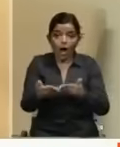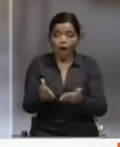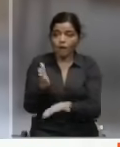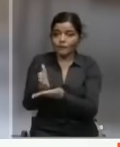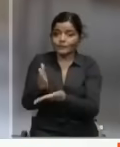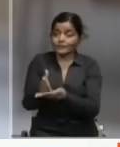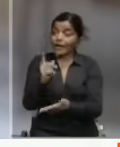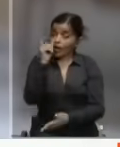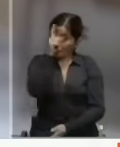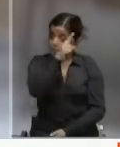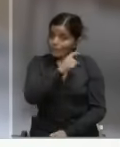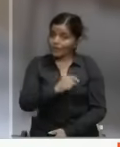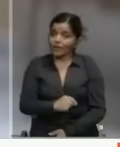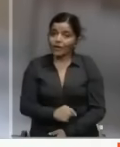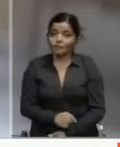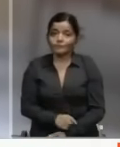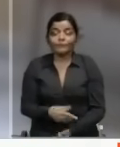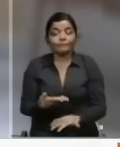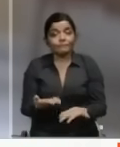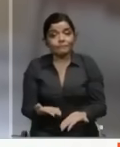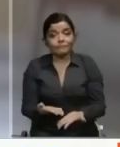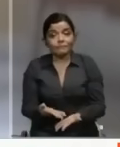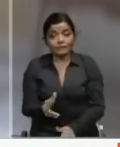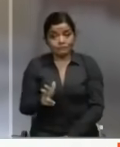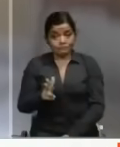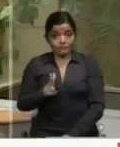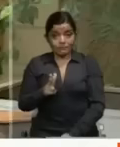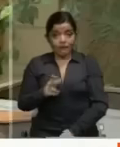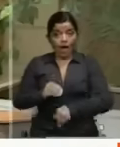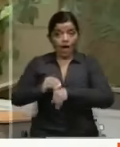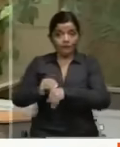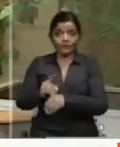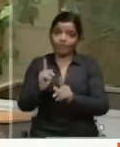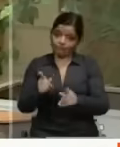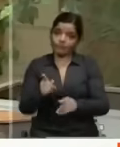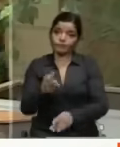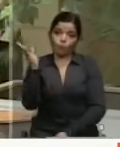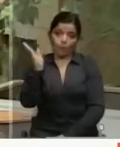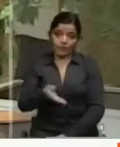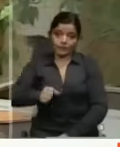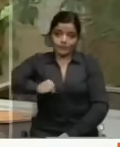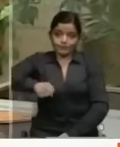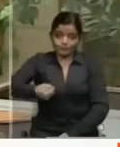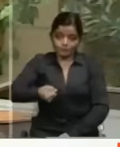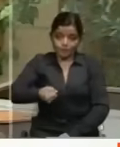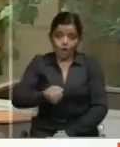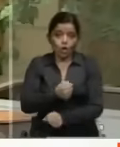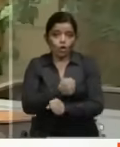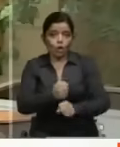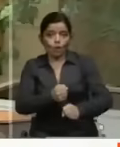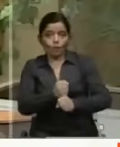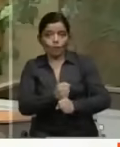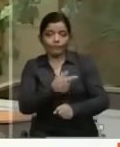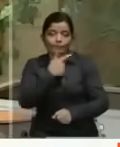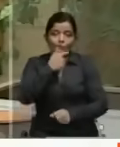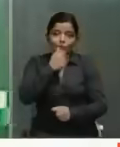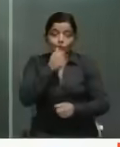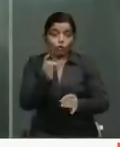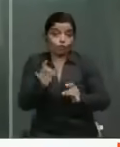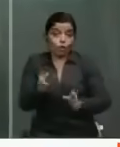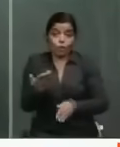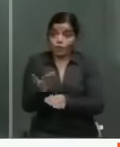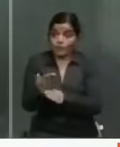complejo. Si se le formaliza, debiera suspendérsele. No podemos manchar a una persona solo por una solicitud de